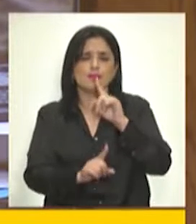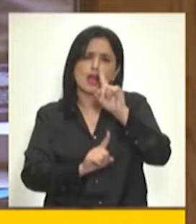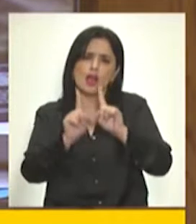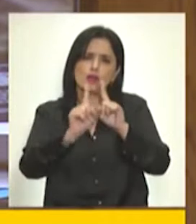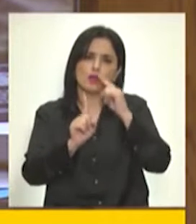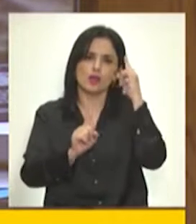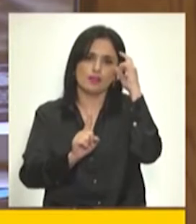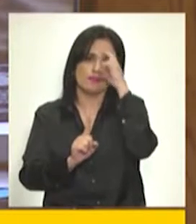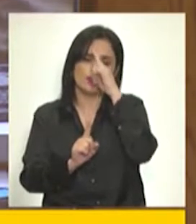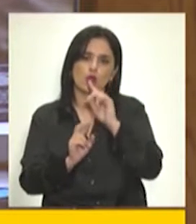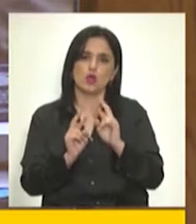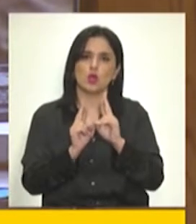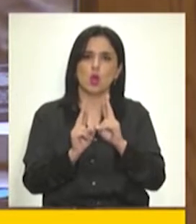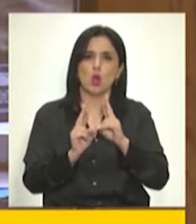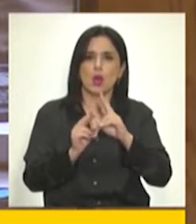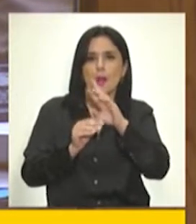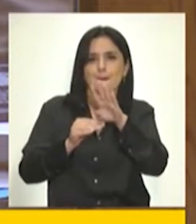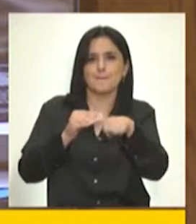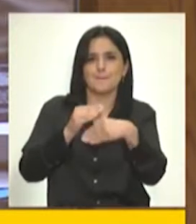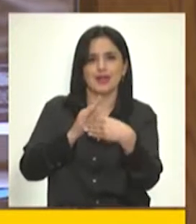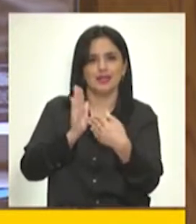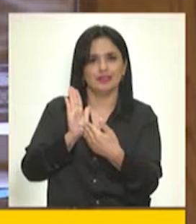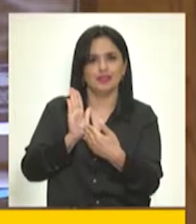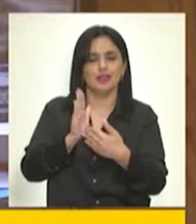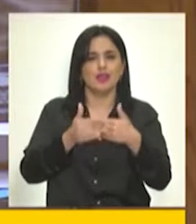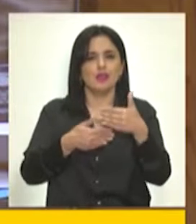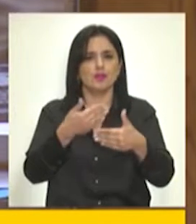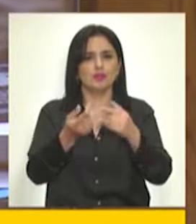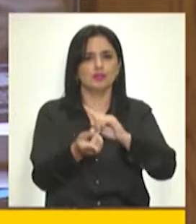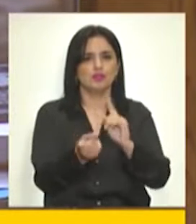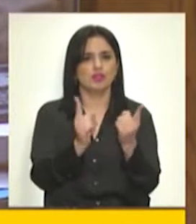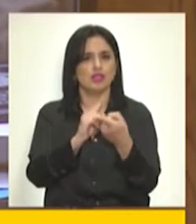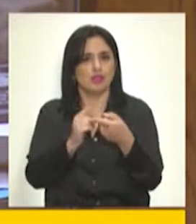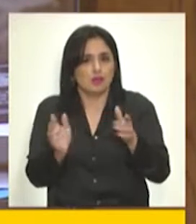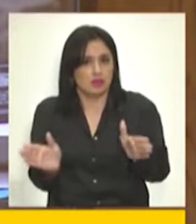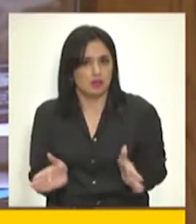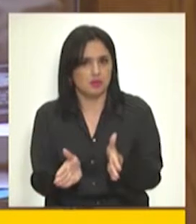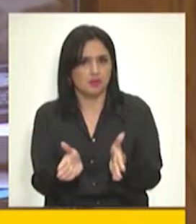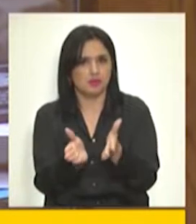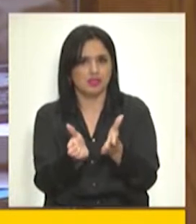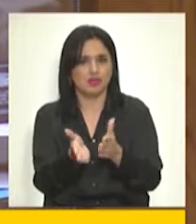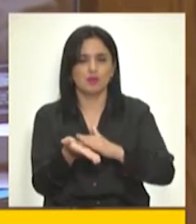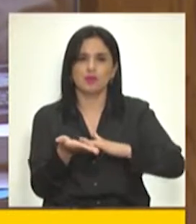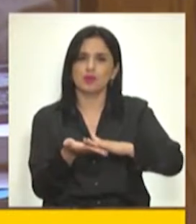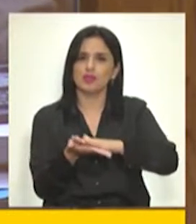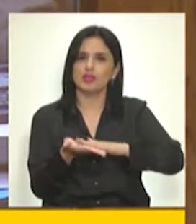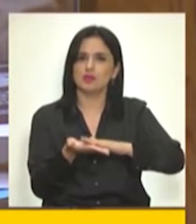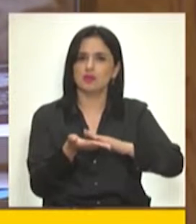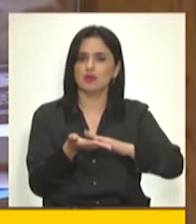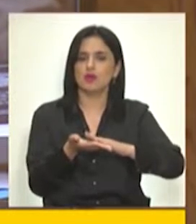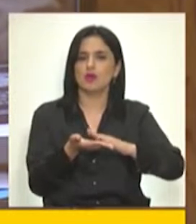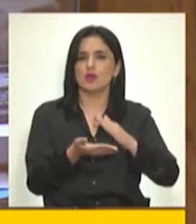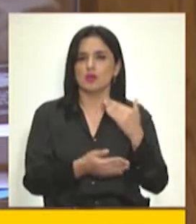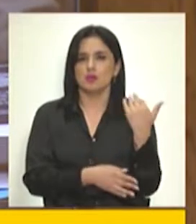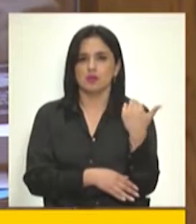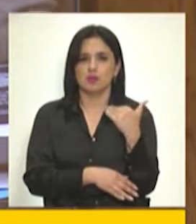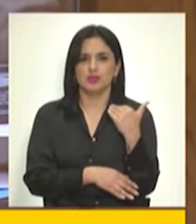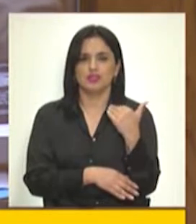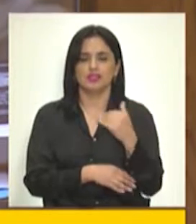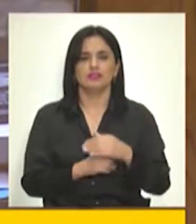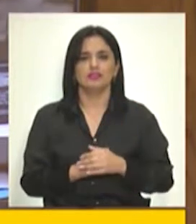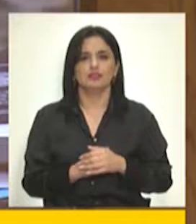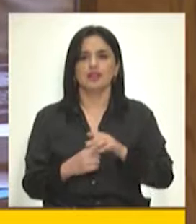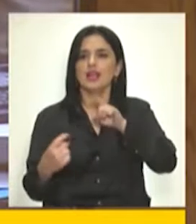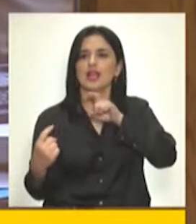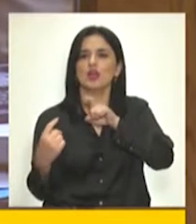esperamos sean parte de este proceso también de cambio que tanto impulsamos como es un aspecto fundamental y esencial la conectividad